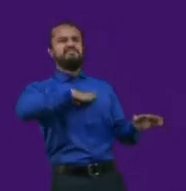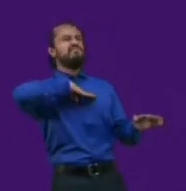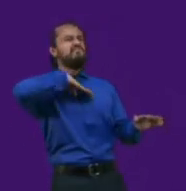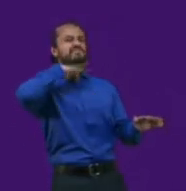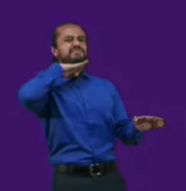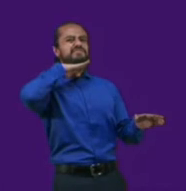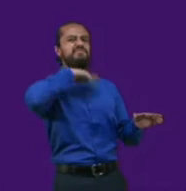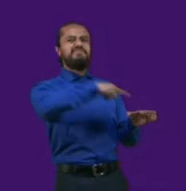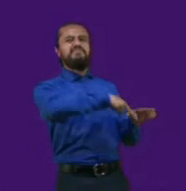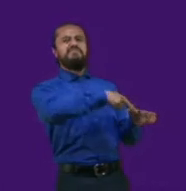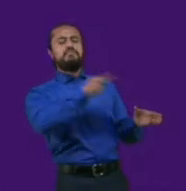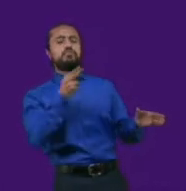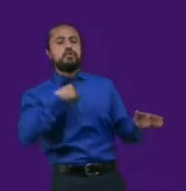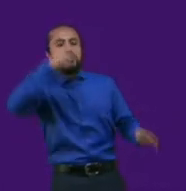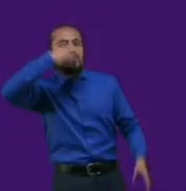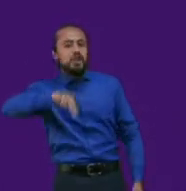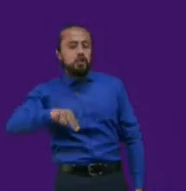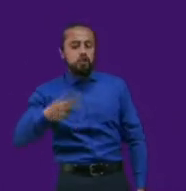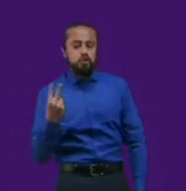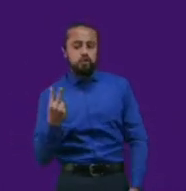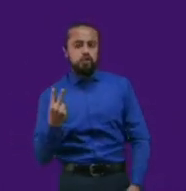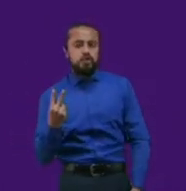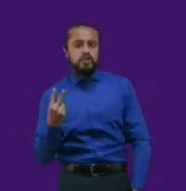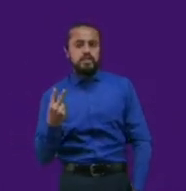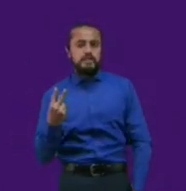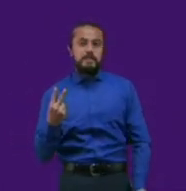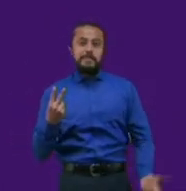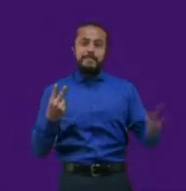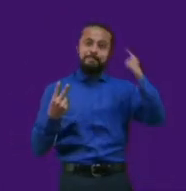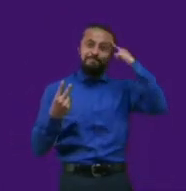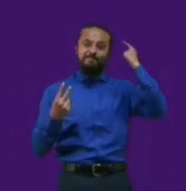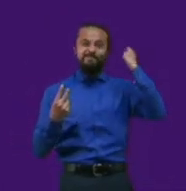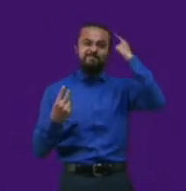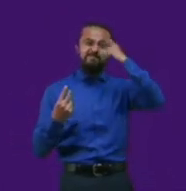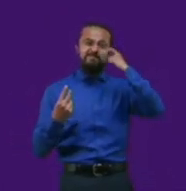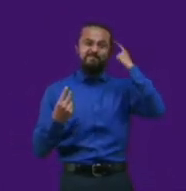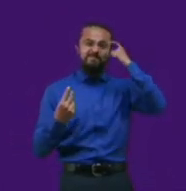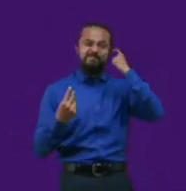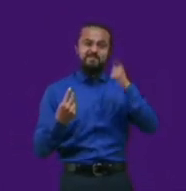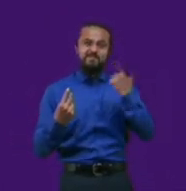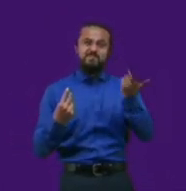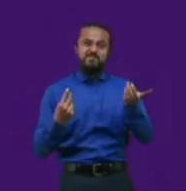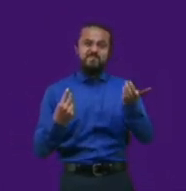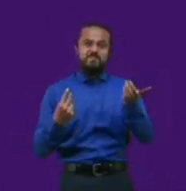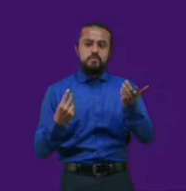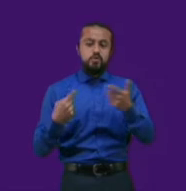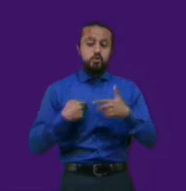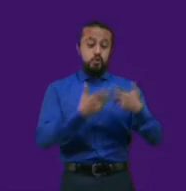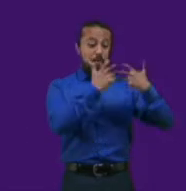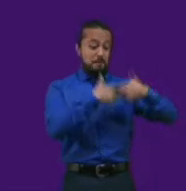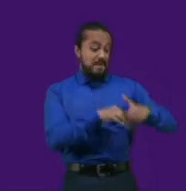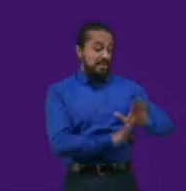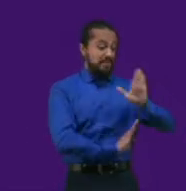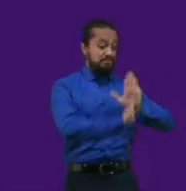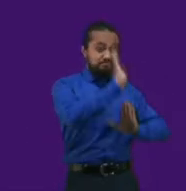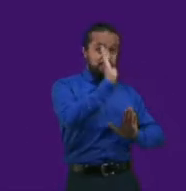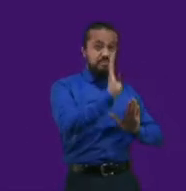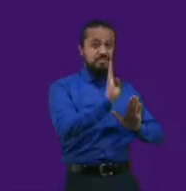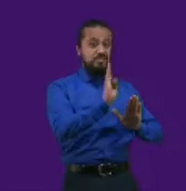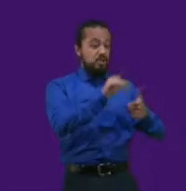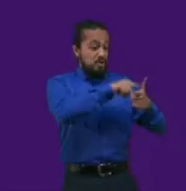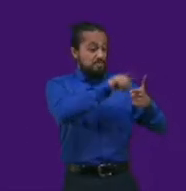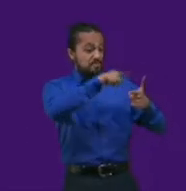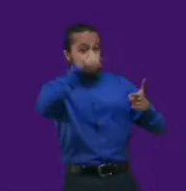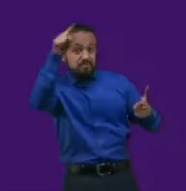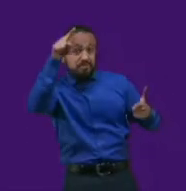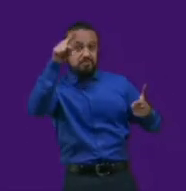ya tenía dos niños chiquitos. Entonces, cuando yo me salí, yo no estaba pensando en emprender, ni en exponencial, ni en nada, sino